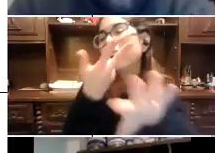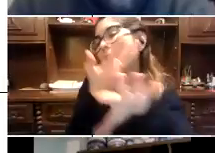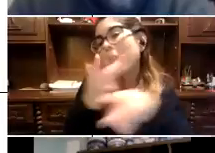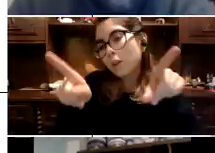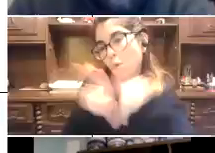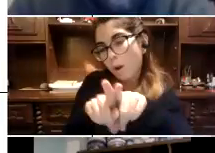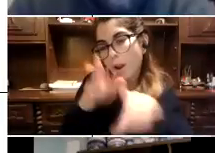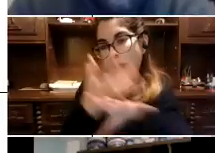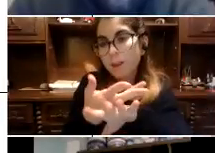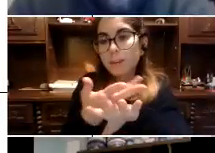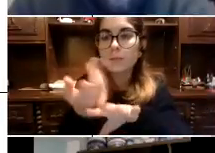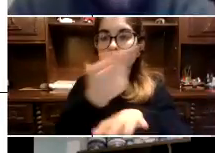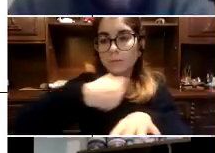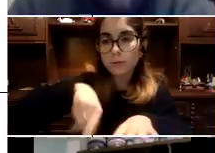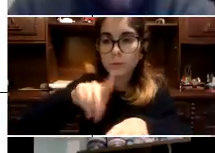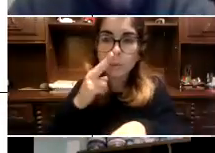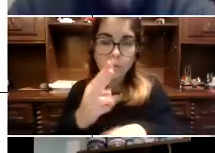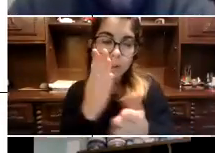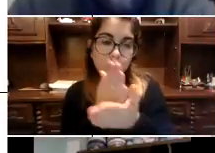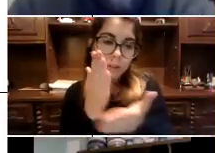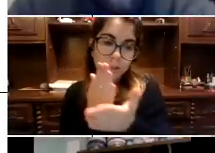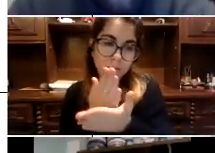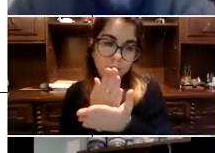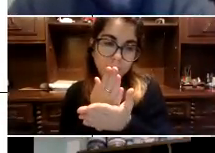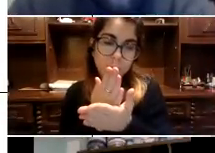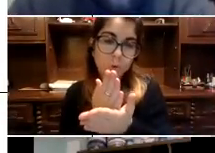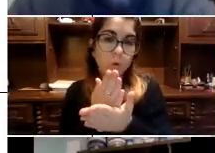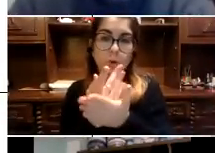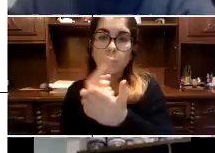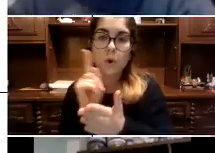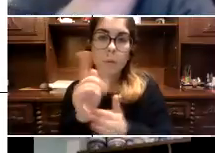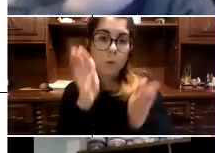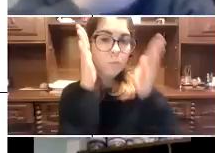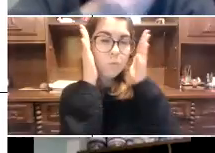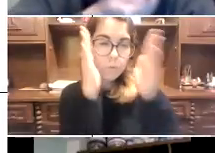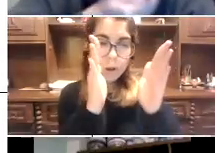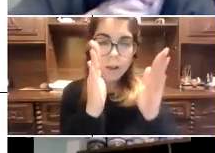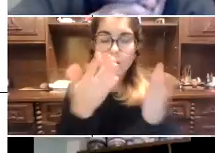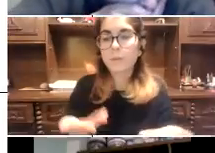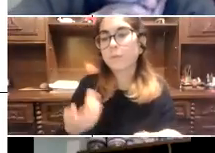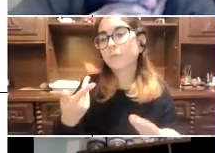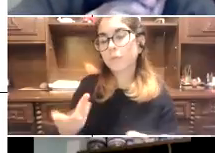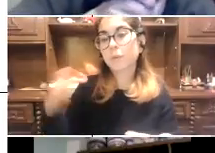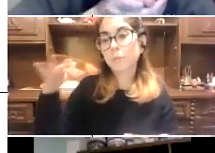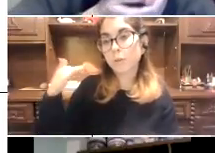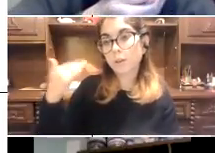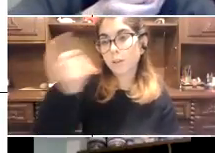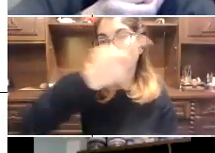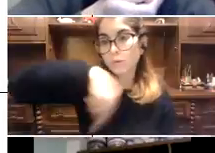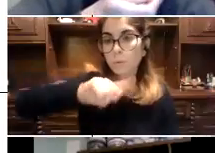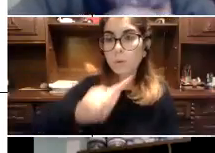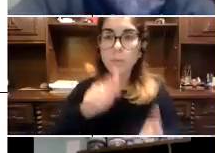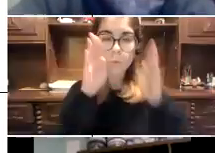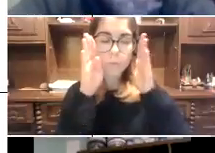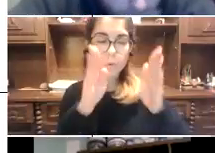las discusiones que hemos tenido, pero no lo hemos formalizado, y entonces es importante visualizar cómo se comprende o